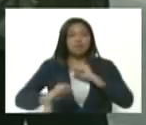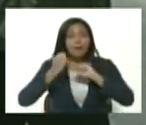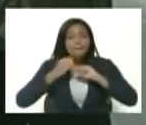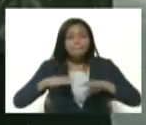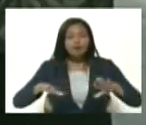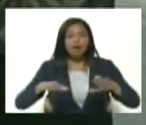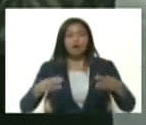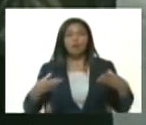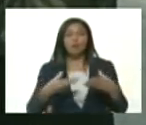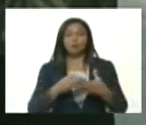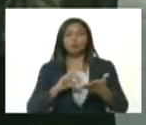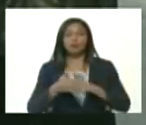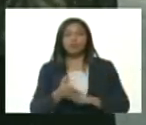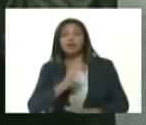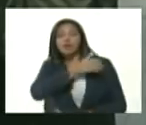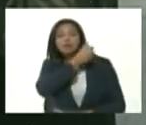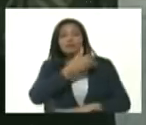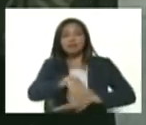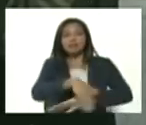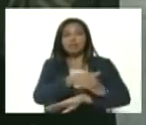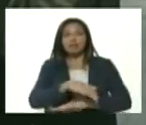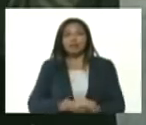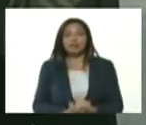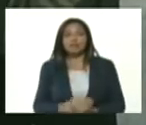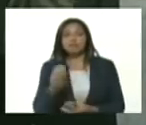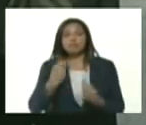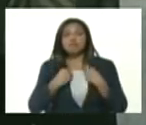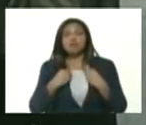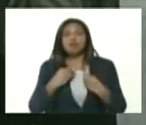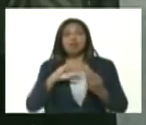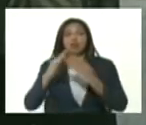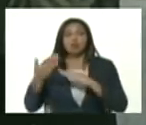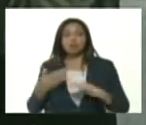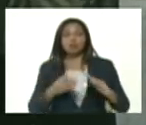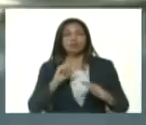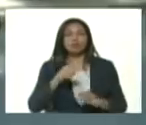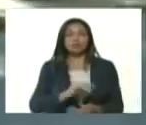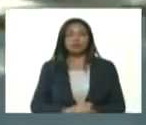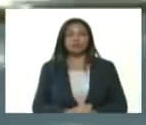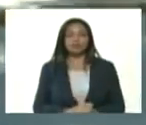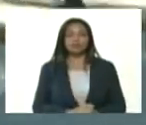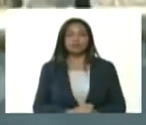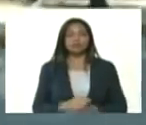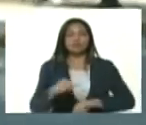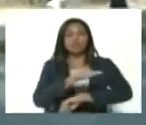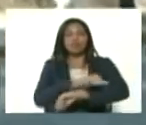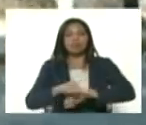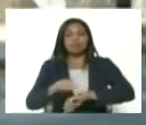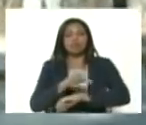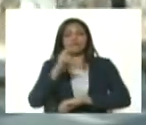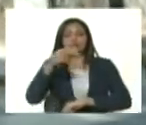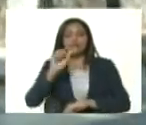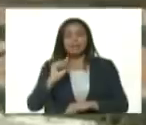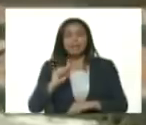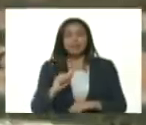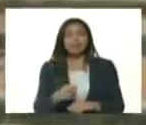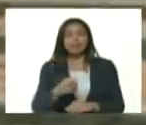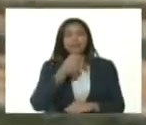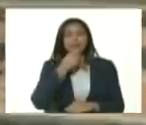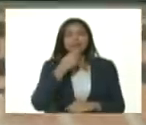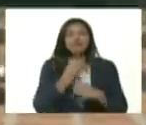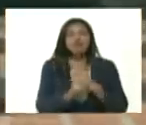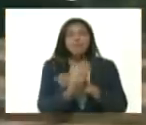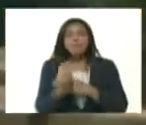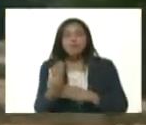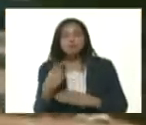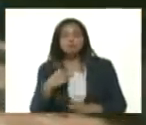aquí con el jefe de calle, vecinos de la comunidad de la avenida Chama de Bellomonte, donde nos daban